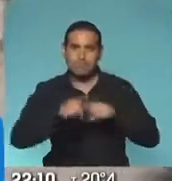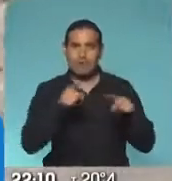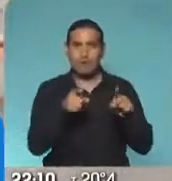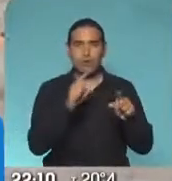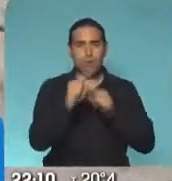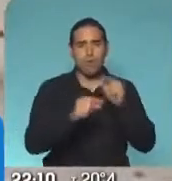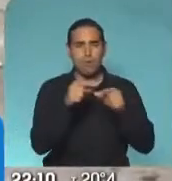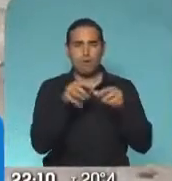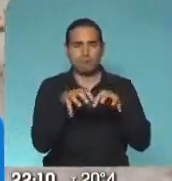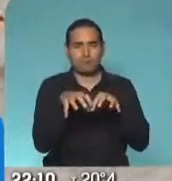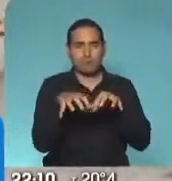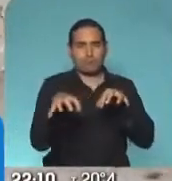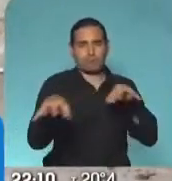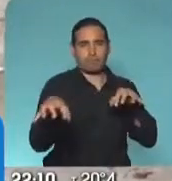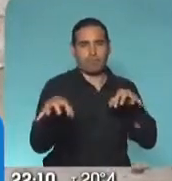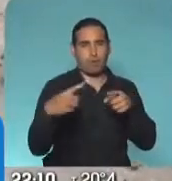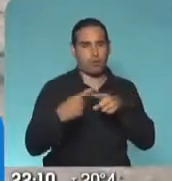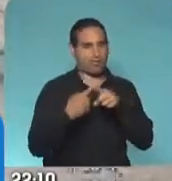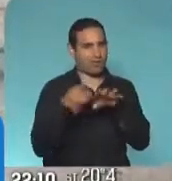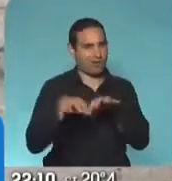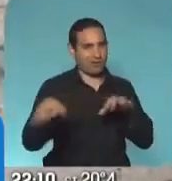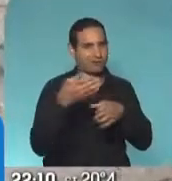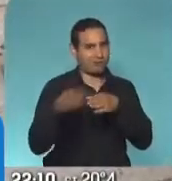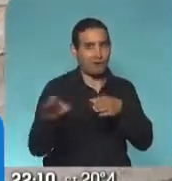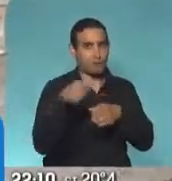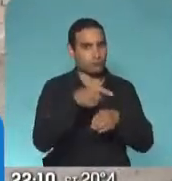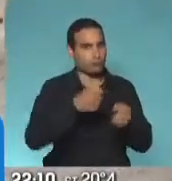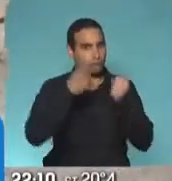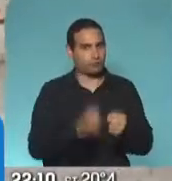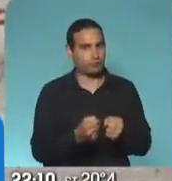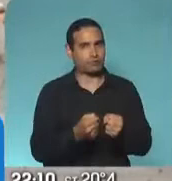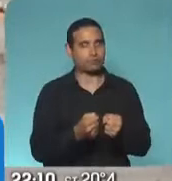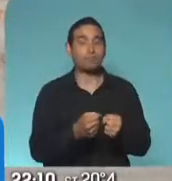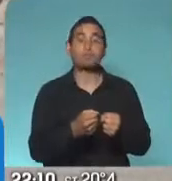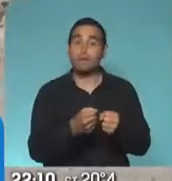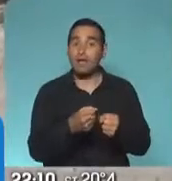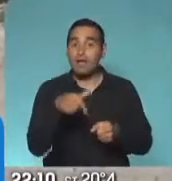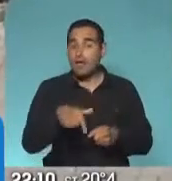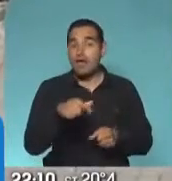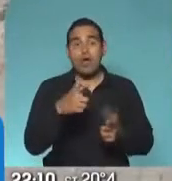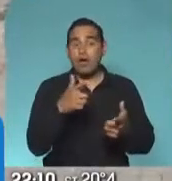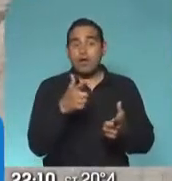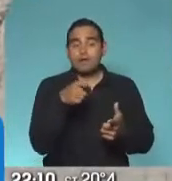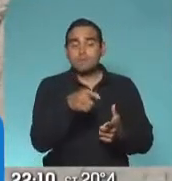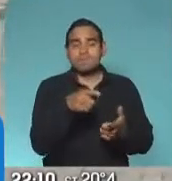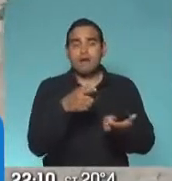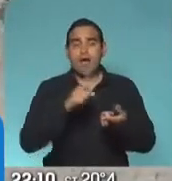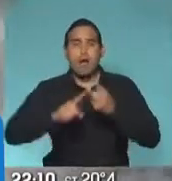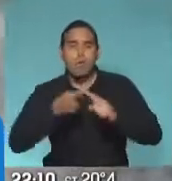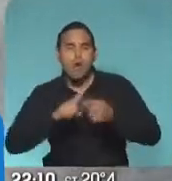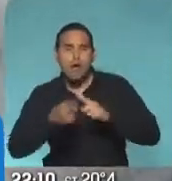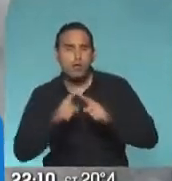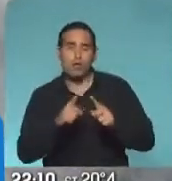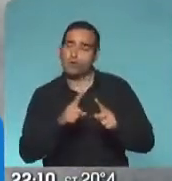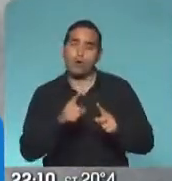separando del ala política porque han endurecido mucho sus argumentos. Ya no aceptan un acuerdo sin